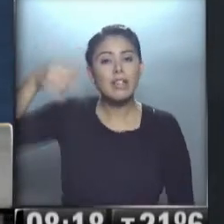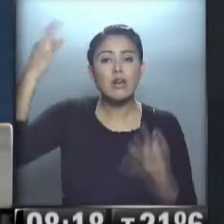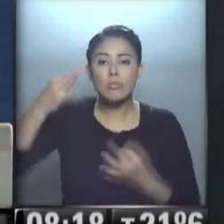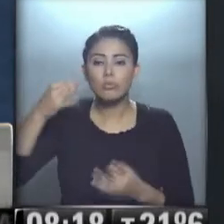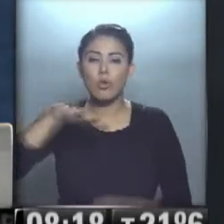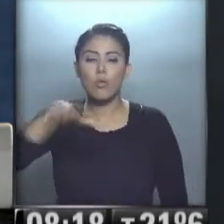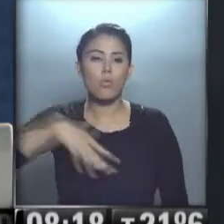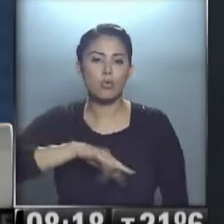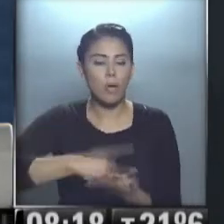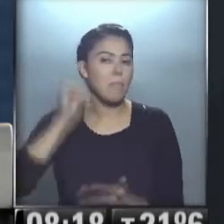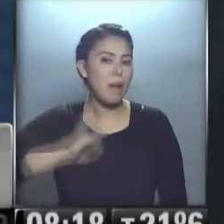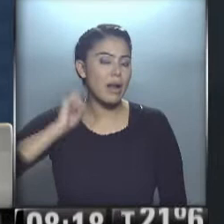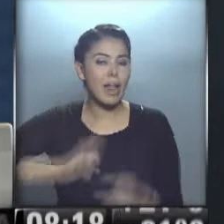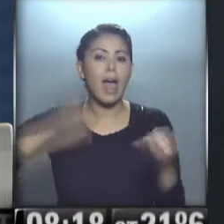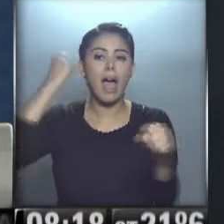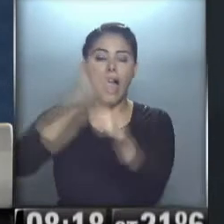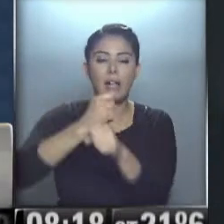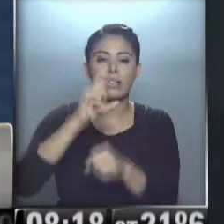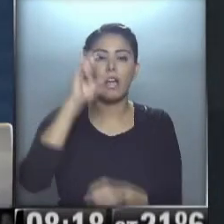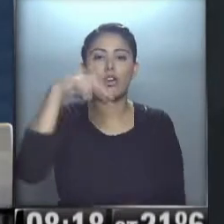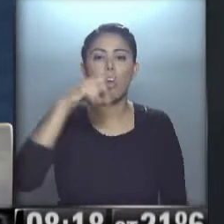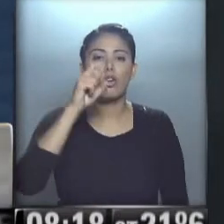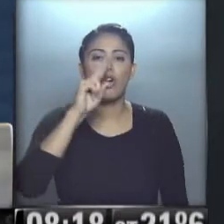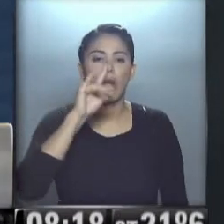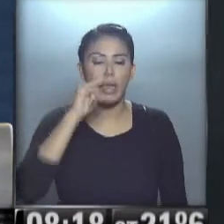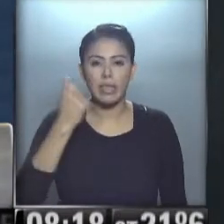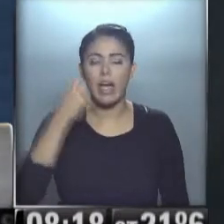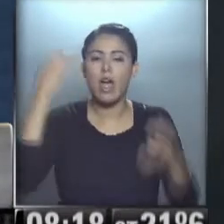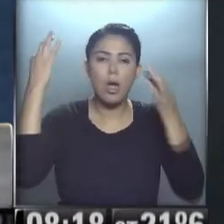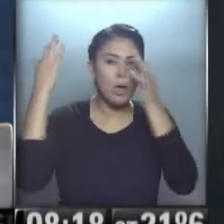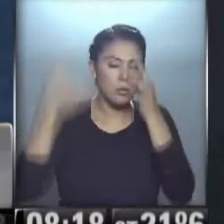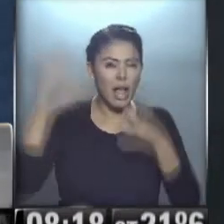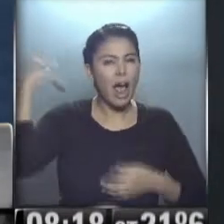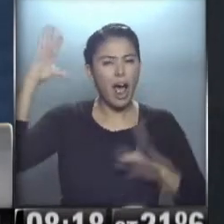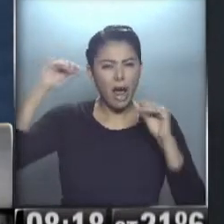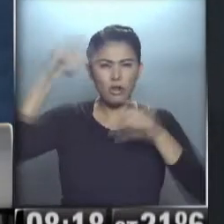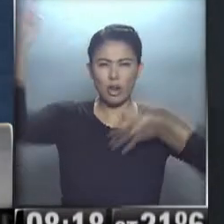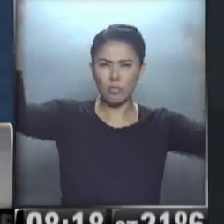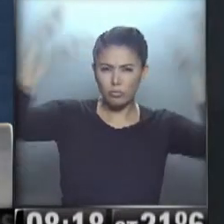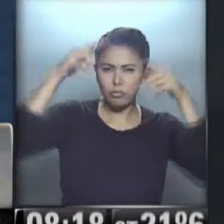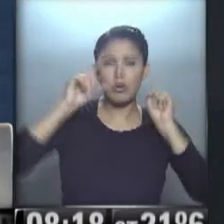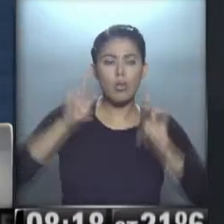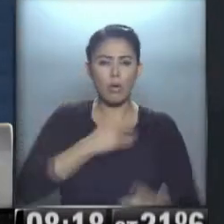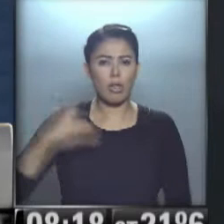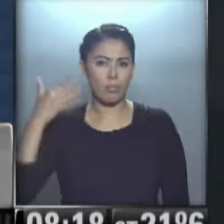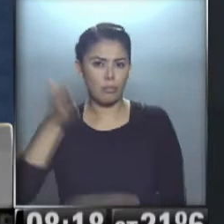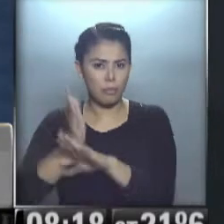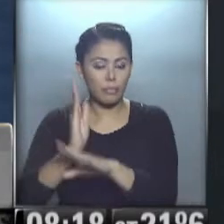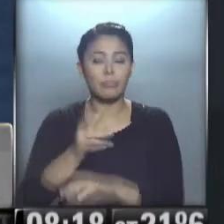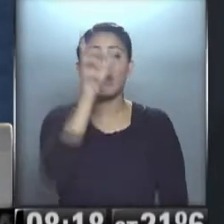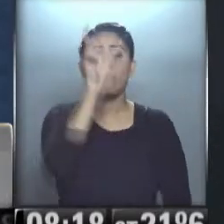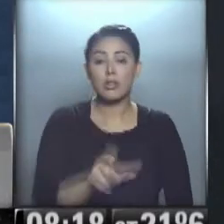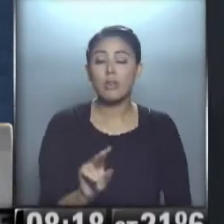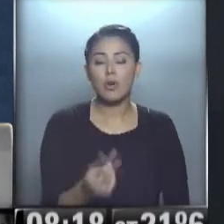desde Paraná a Concordia en el medio de una lluvia torrencial anoche. La persona que ha sido